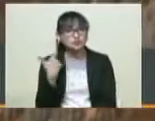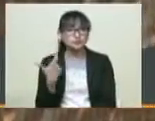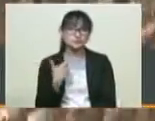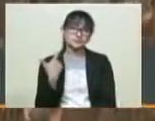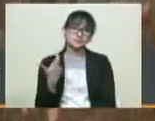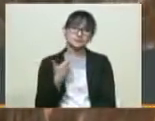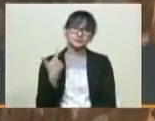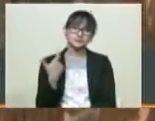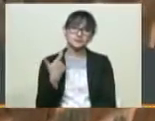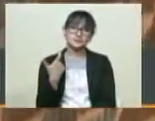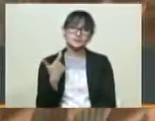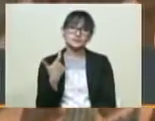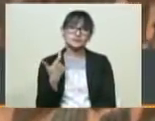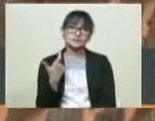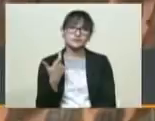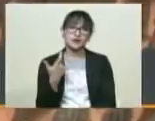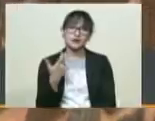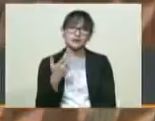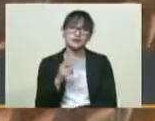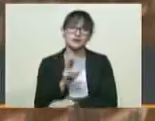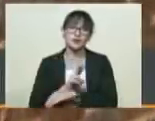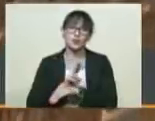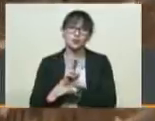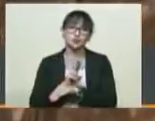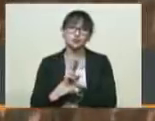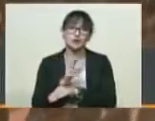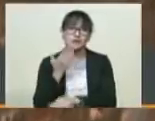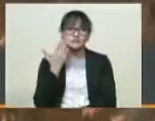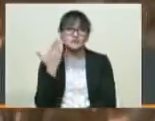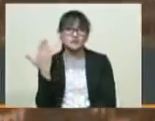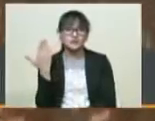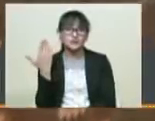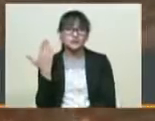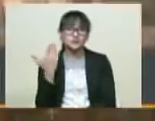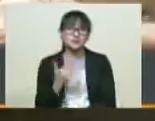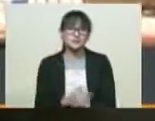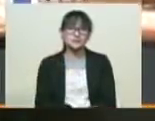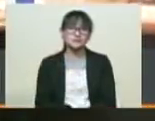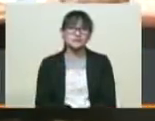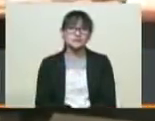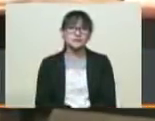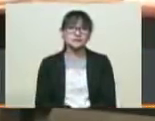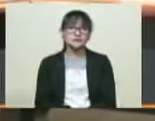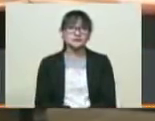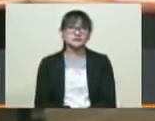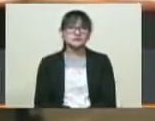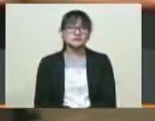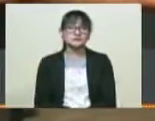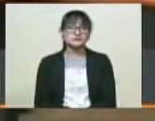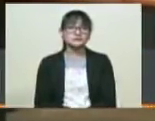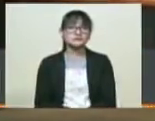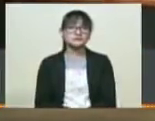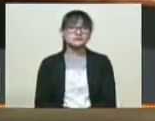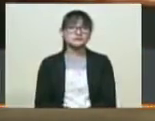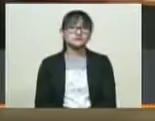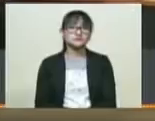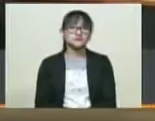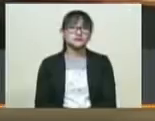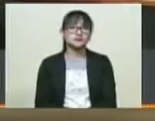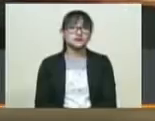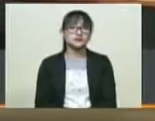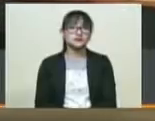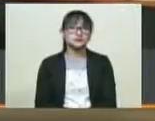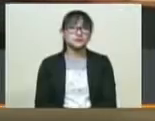son utilizadas para este tipo de munición, así como también las bombas de